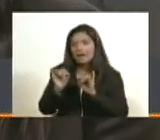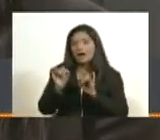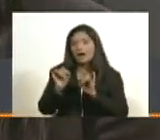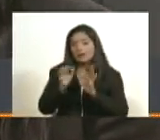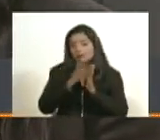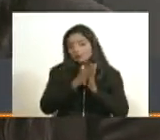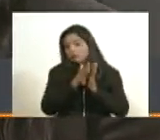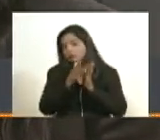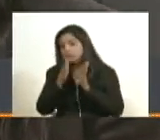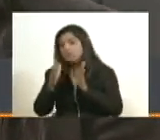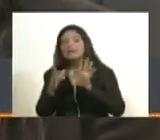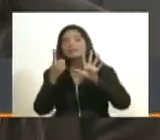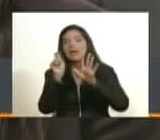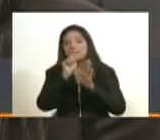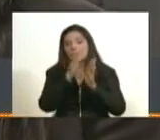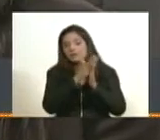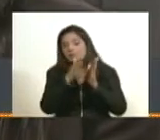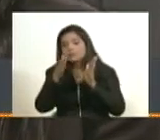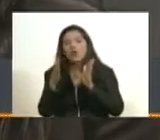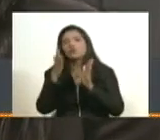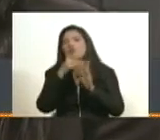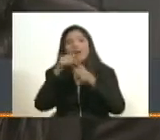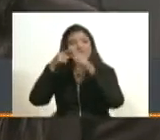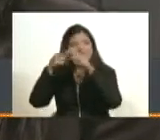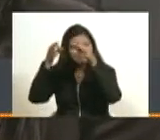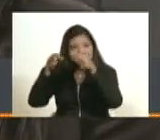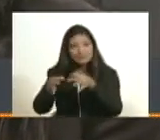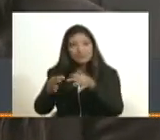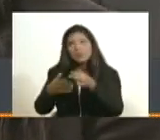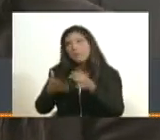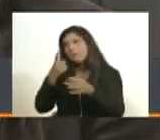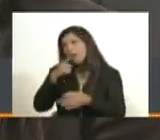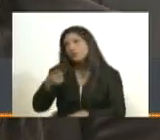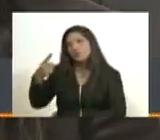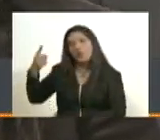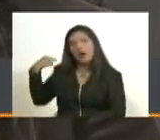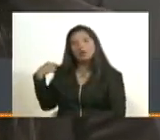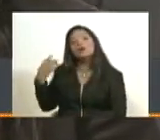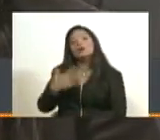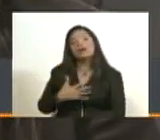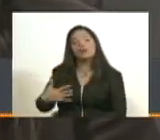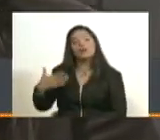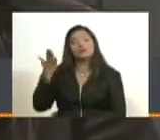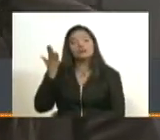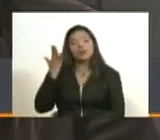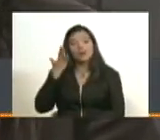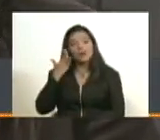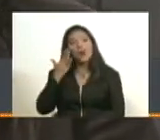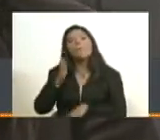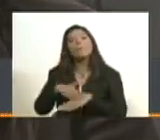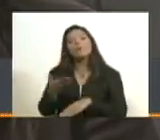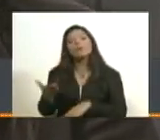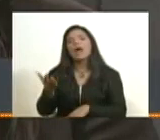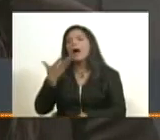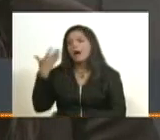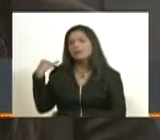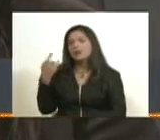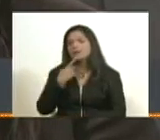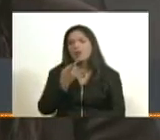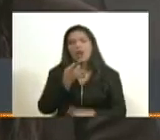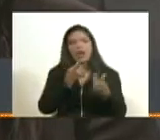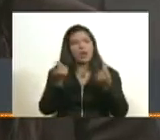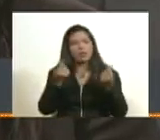del año y no tenemos cifras desde hace más de un año. Y queremos saber, porque usted ya había dicho que la